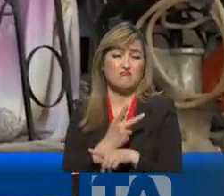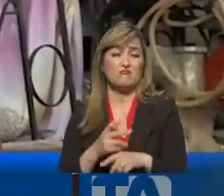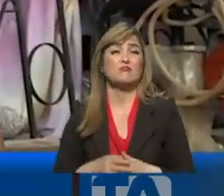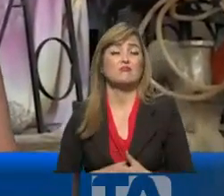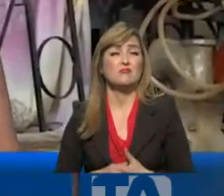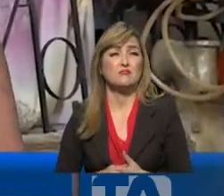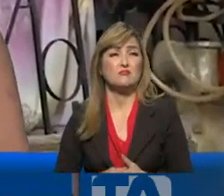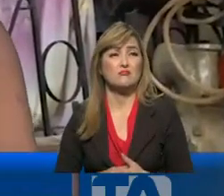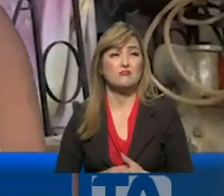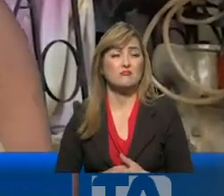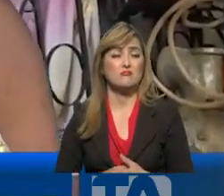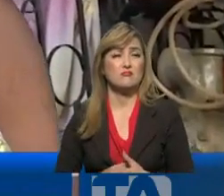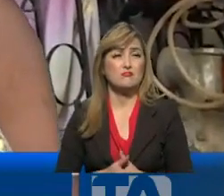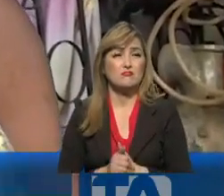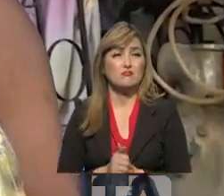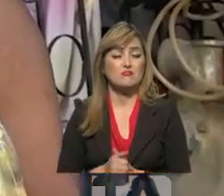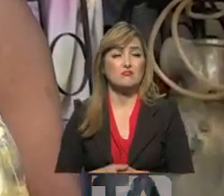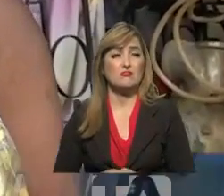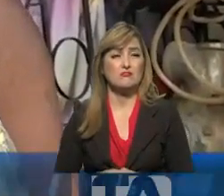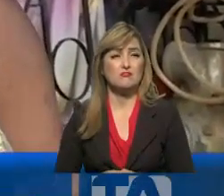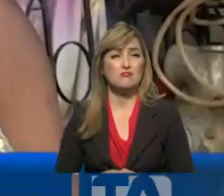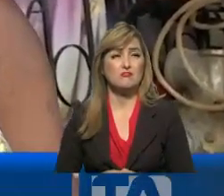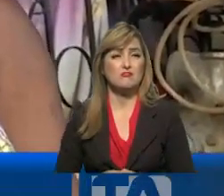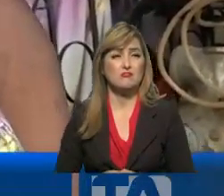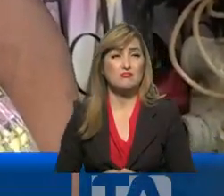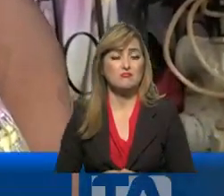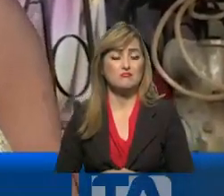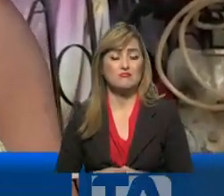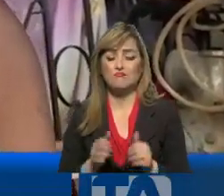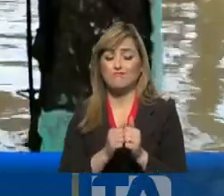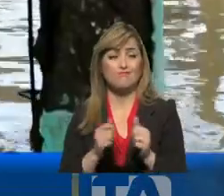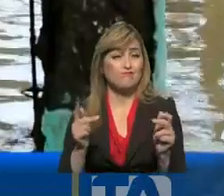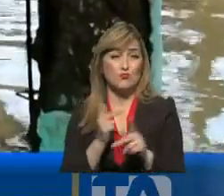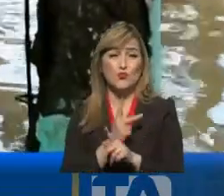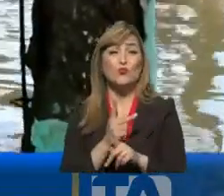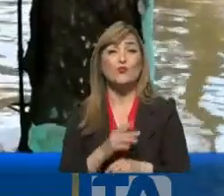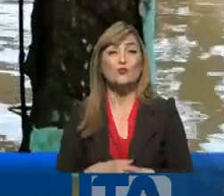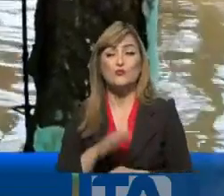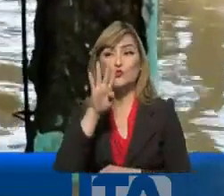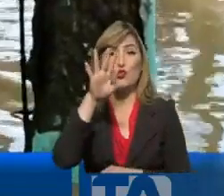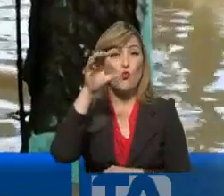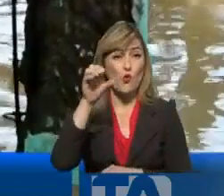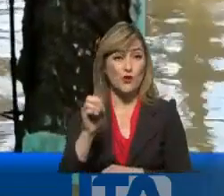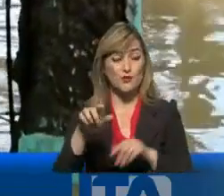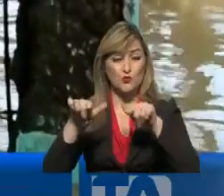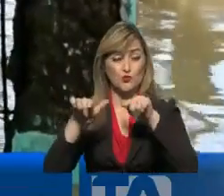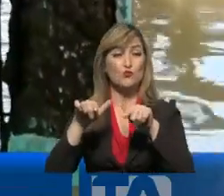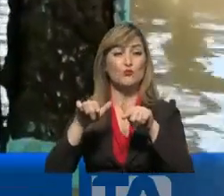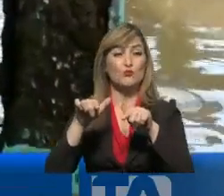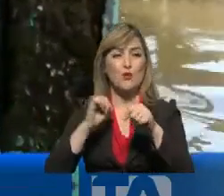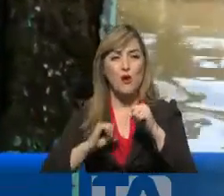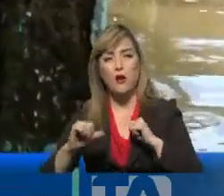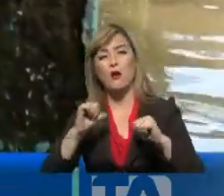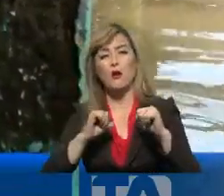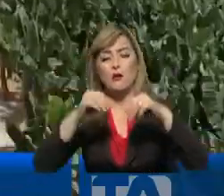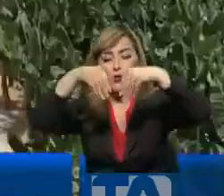otras veces no hemos ido a pique, pero no así. Ahora nos ha pasado demasiado el nivel del agua. Al menos 40 recintos sufrieron los